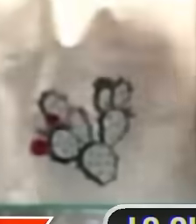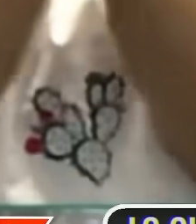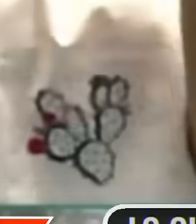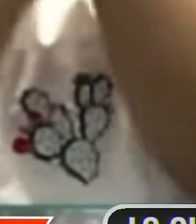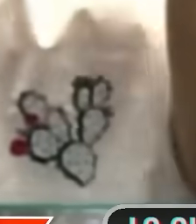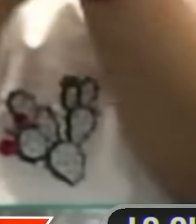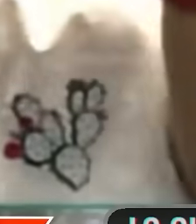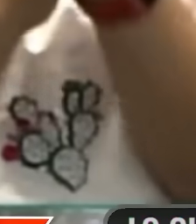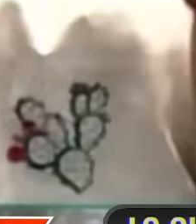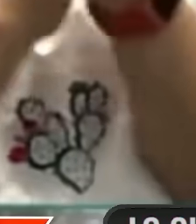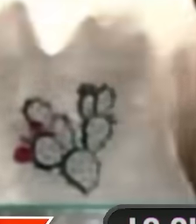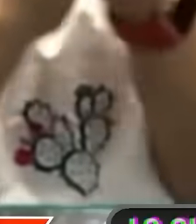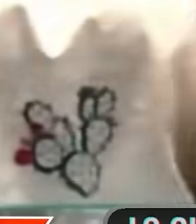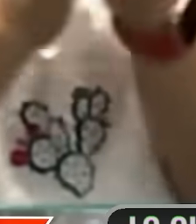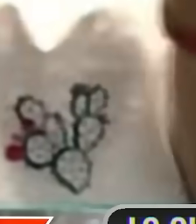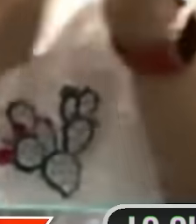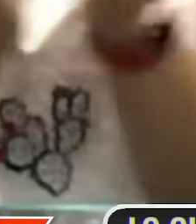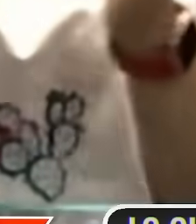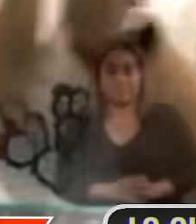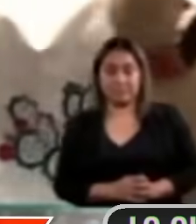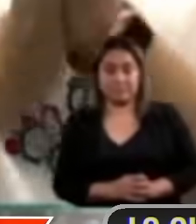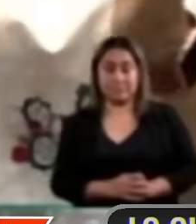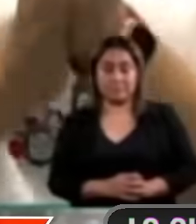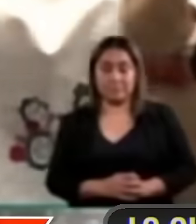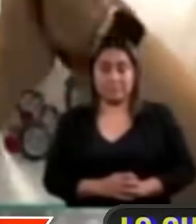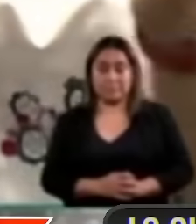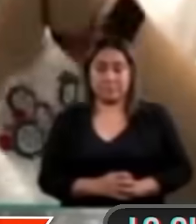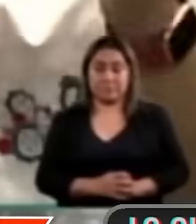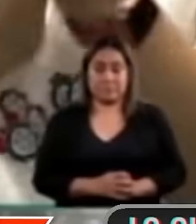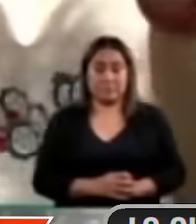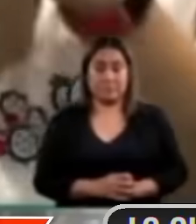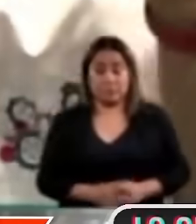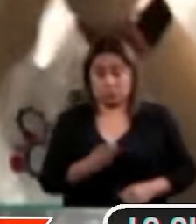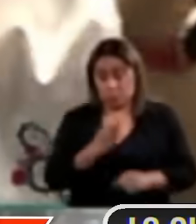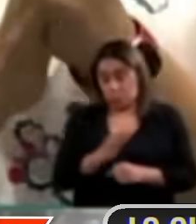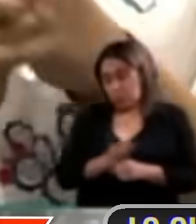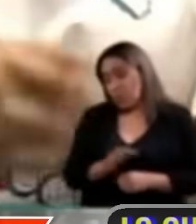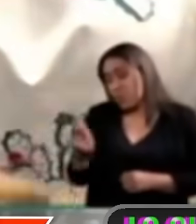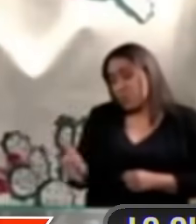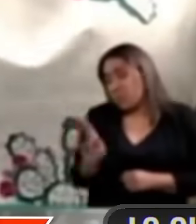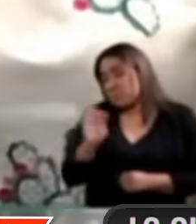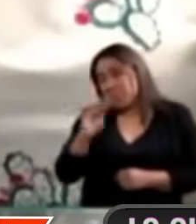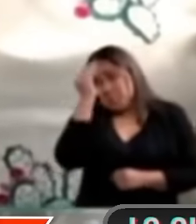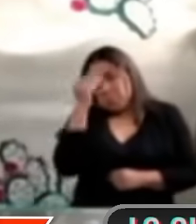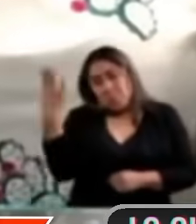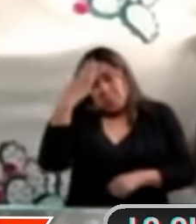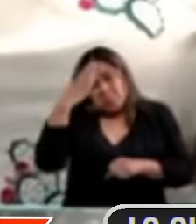Los pueblos sin memoria nada significan y nada